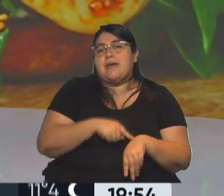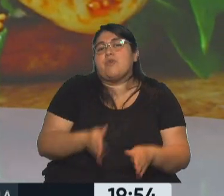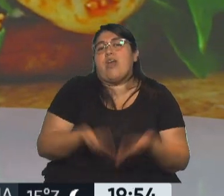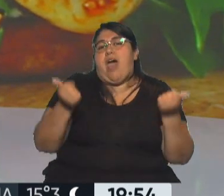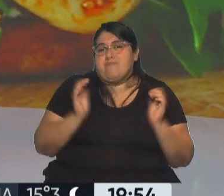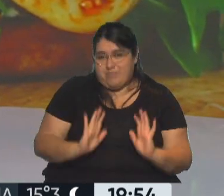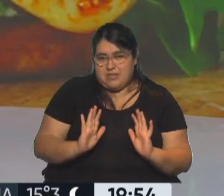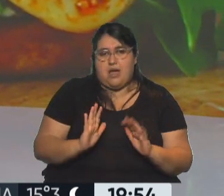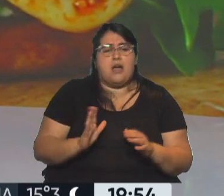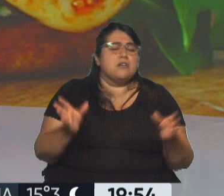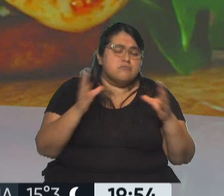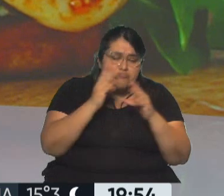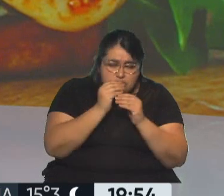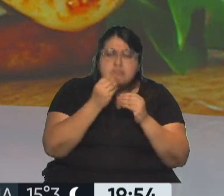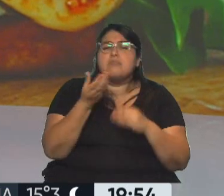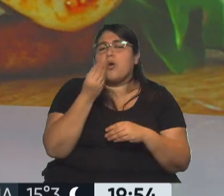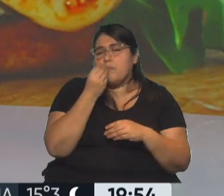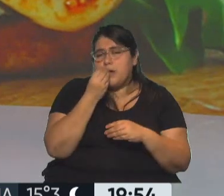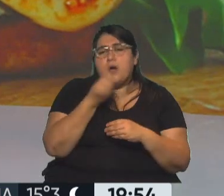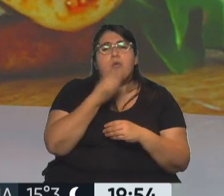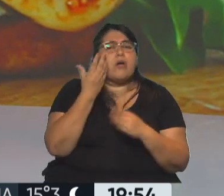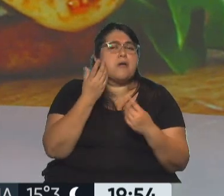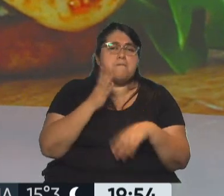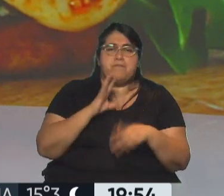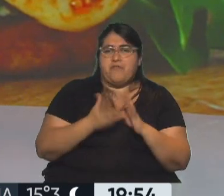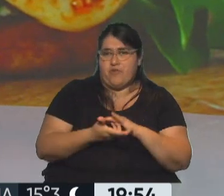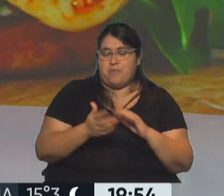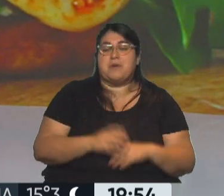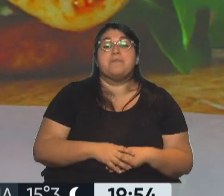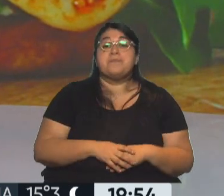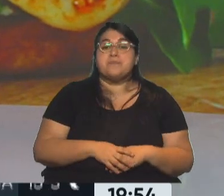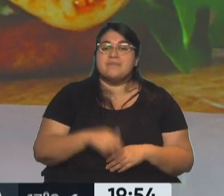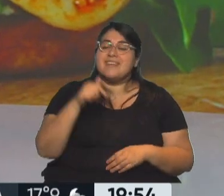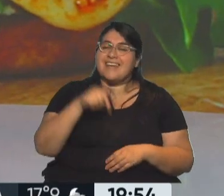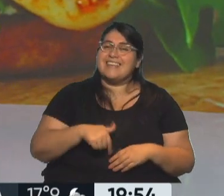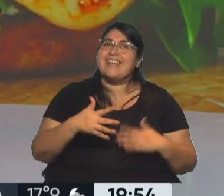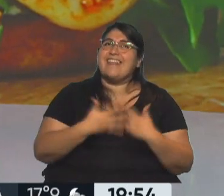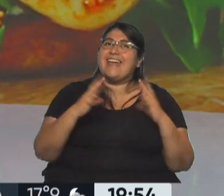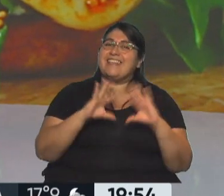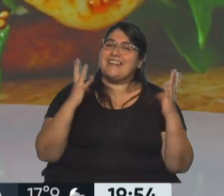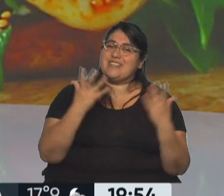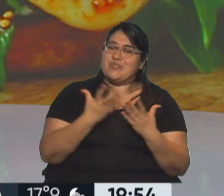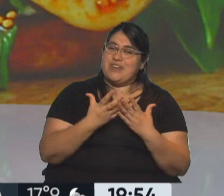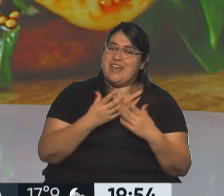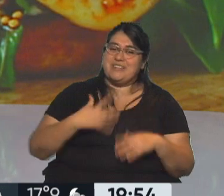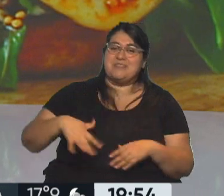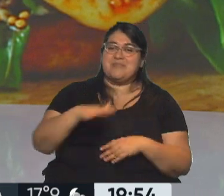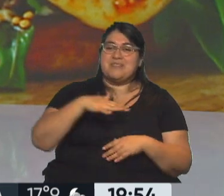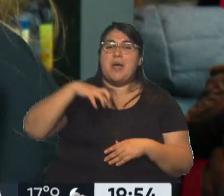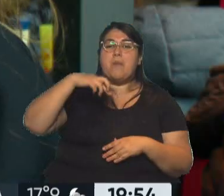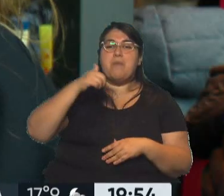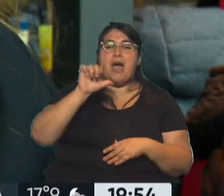puedes acompañar con lo que quieras siempre que disfrutes una rica hamburguesa. A propósito de este Día Internacional, estuvimos en el Burger